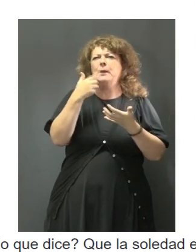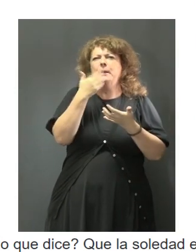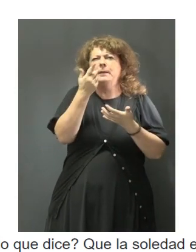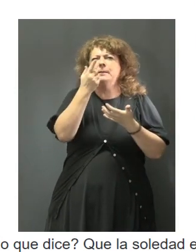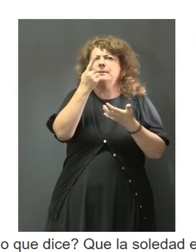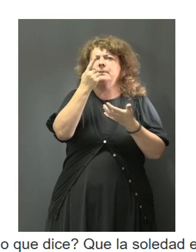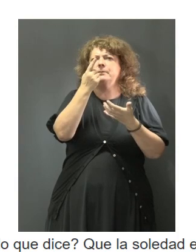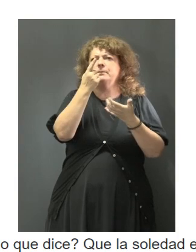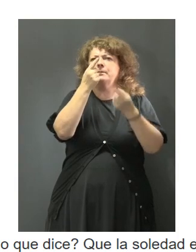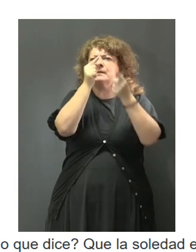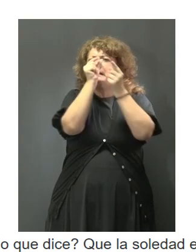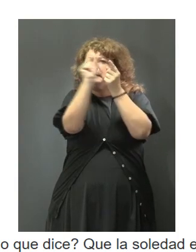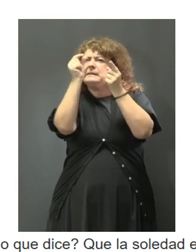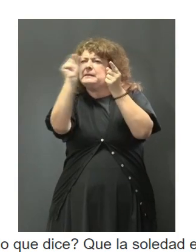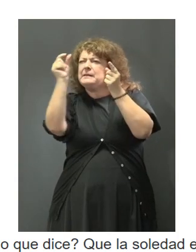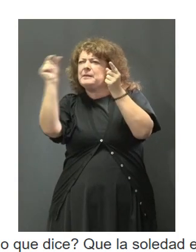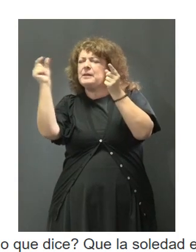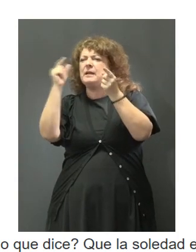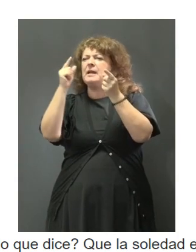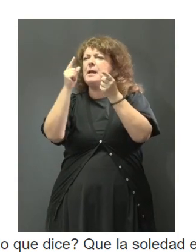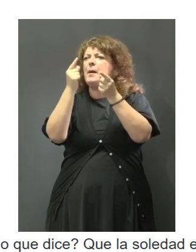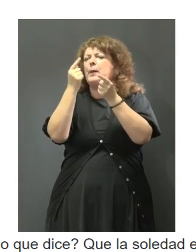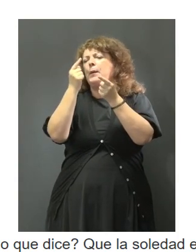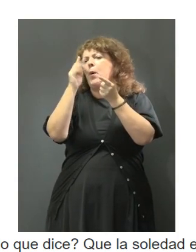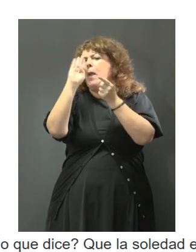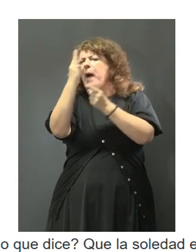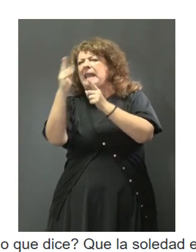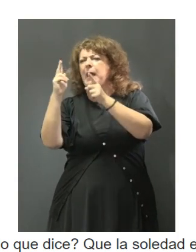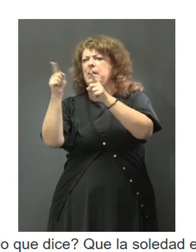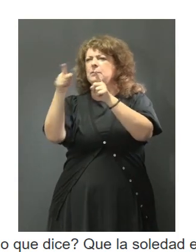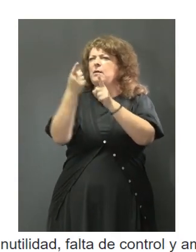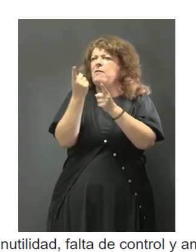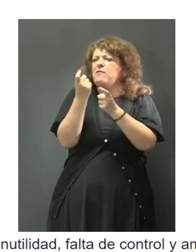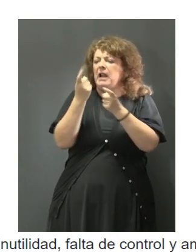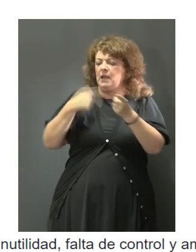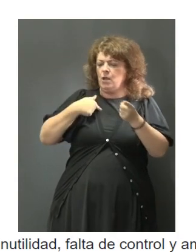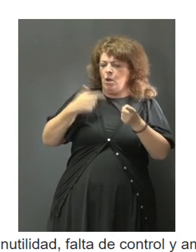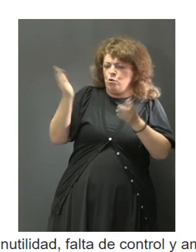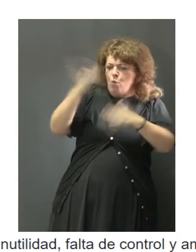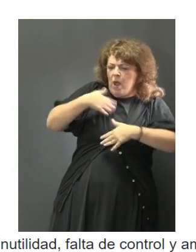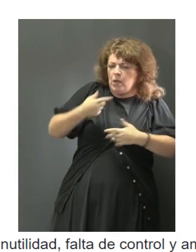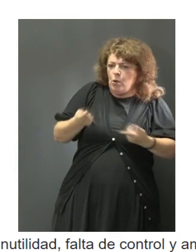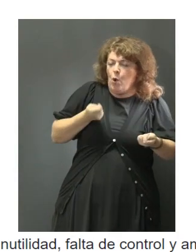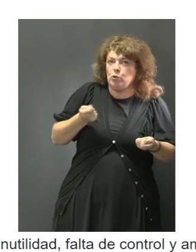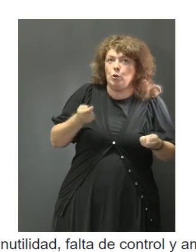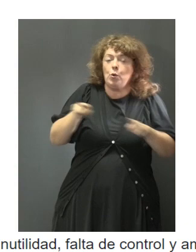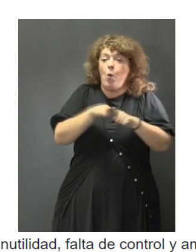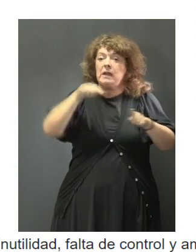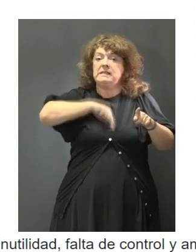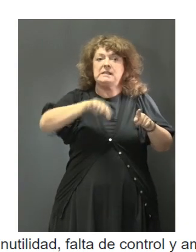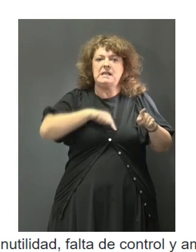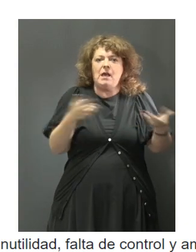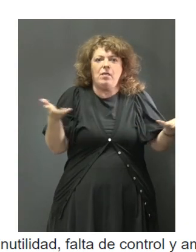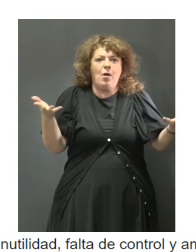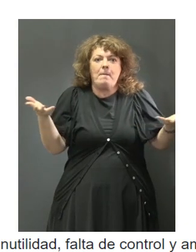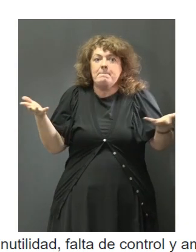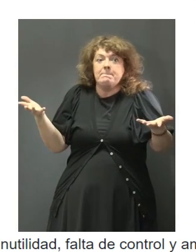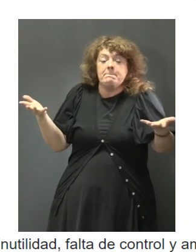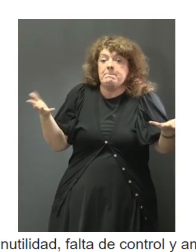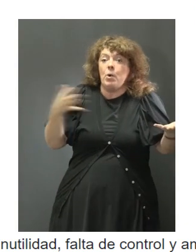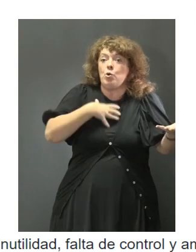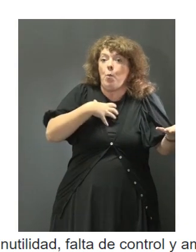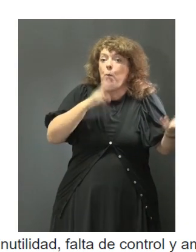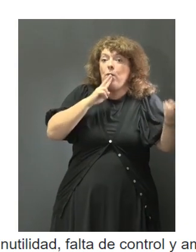variables, yo pienso, muy importantes, y una de ellas es esa falta de control, esa sensación de que no puedo